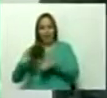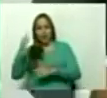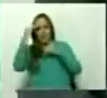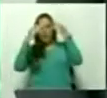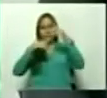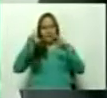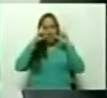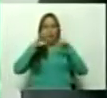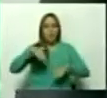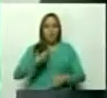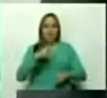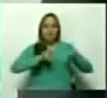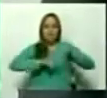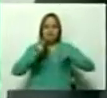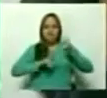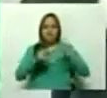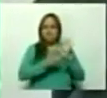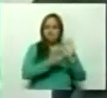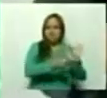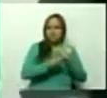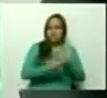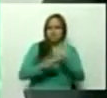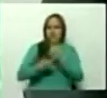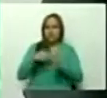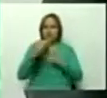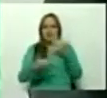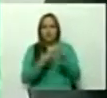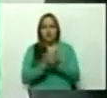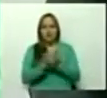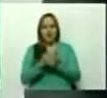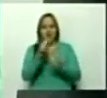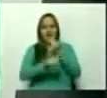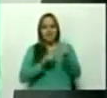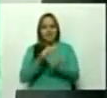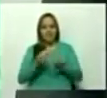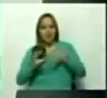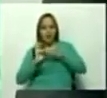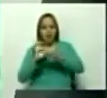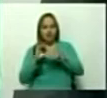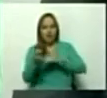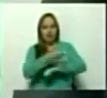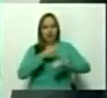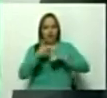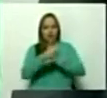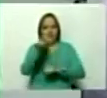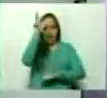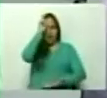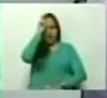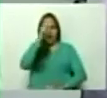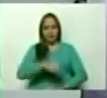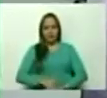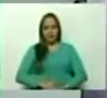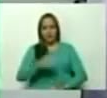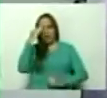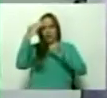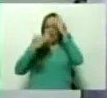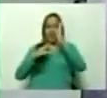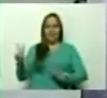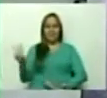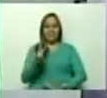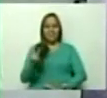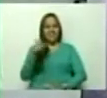bueno, exponer todo lo que estamos realizando mancomunadamente con el gobernador Víctor Clara en beneficio de los carirubanenses. Hola, hola Venezuela. El saludo. El